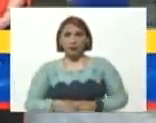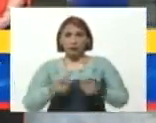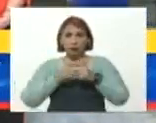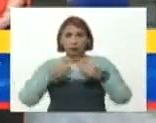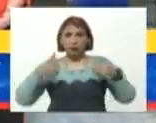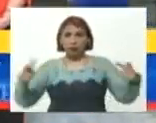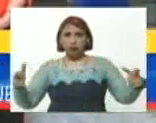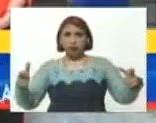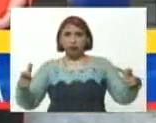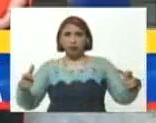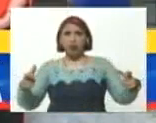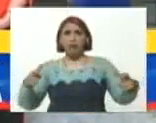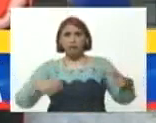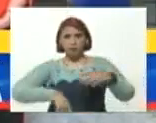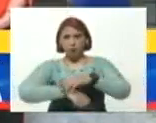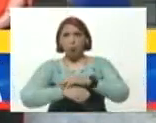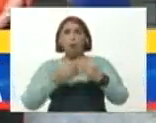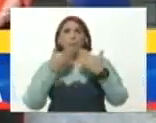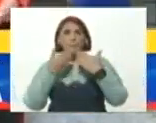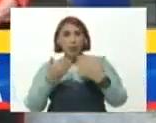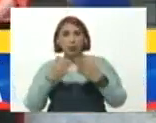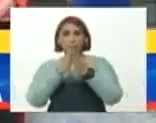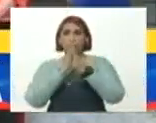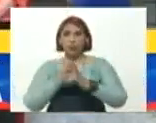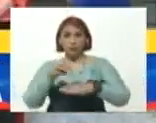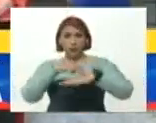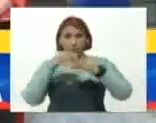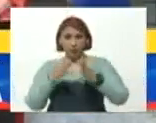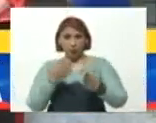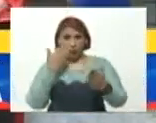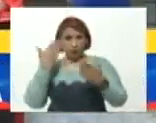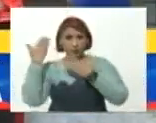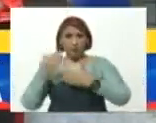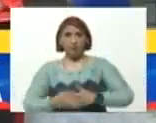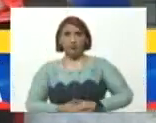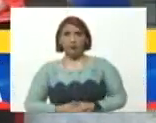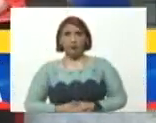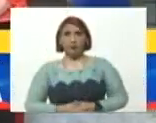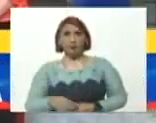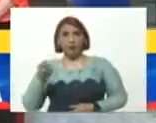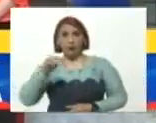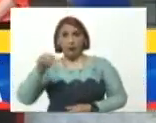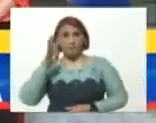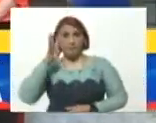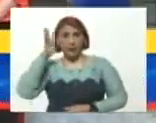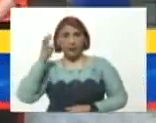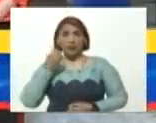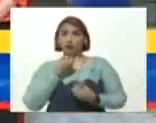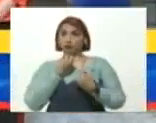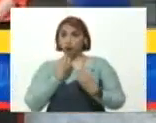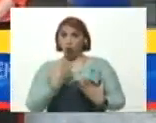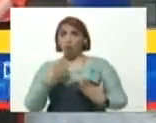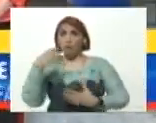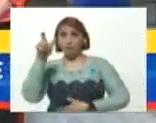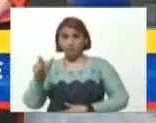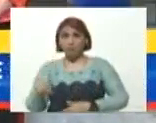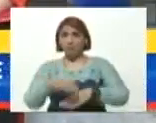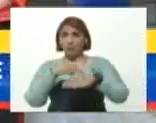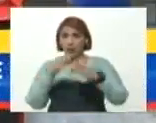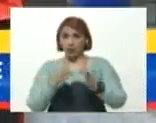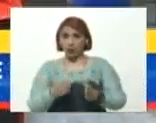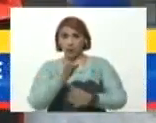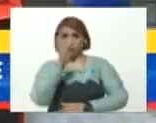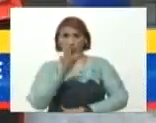del fútbol. Y yo le pido al ministro que está aquí presente, Mervin Maldonado, buen ministro, le pido a la